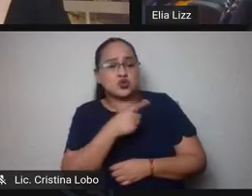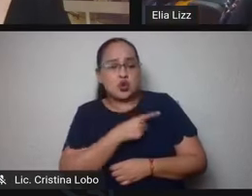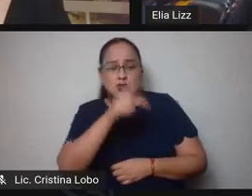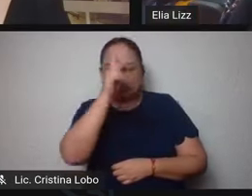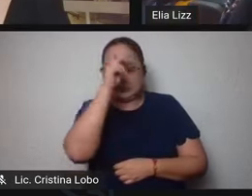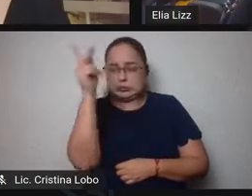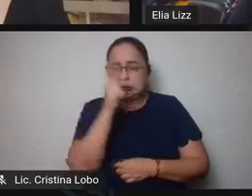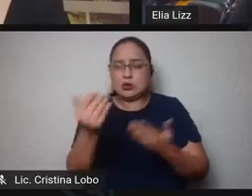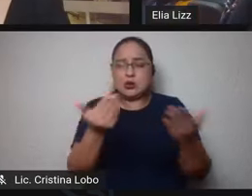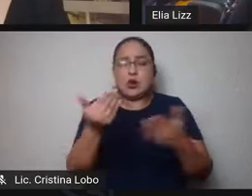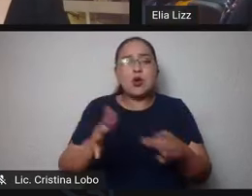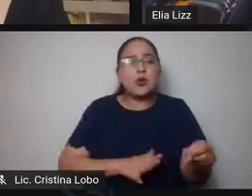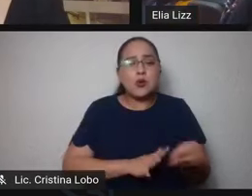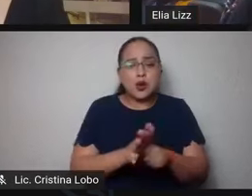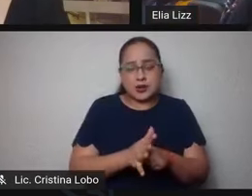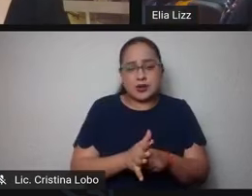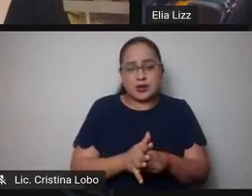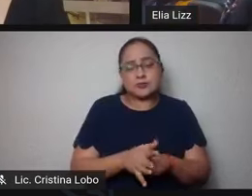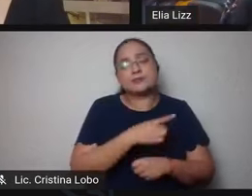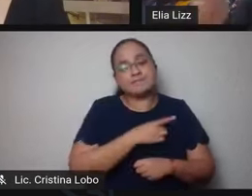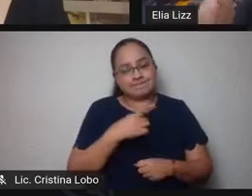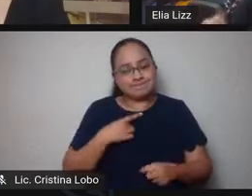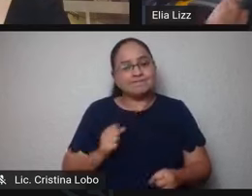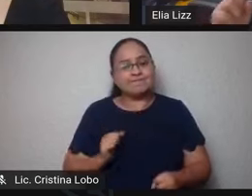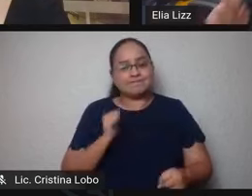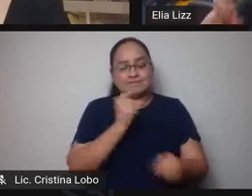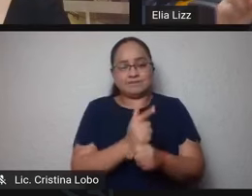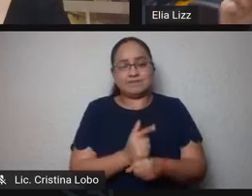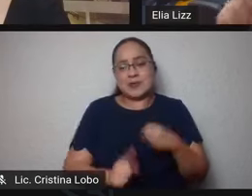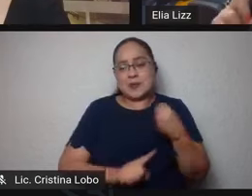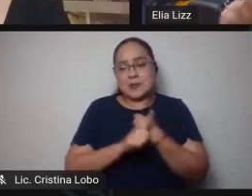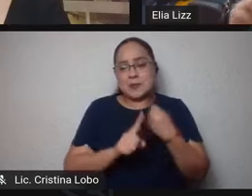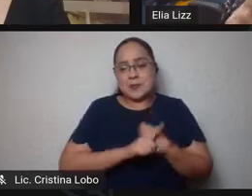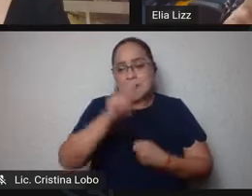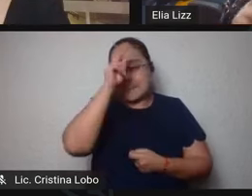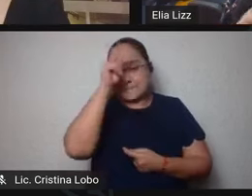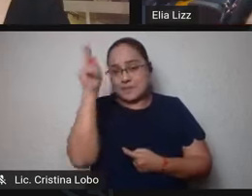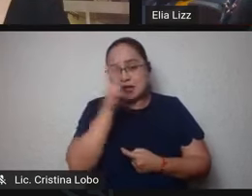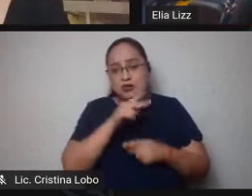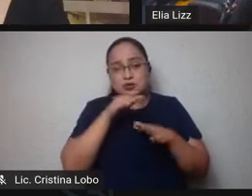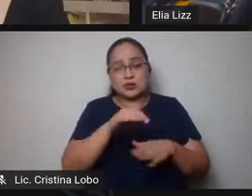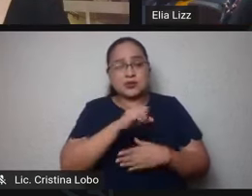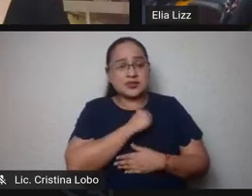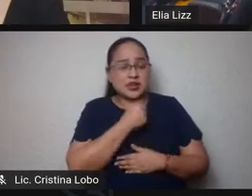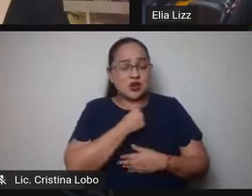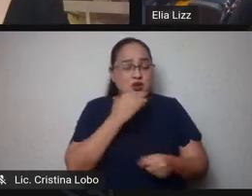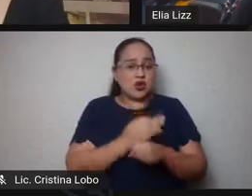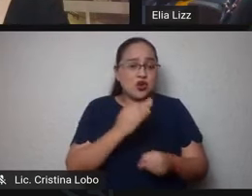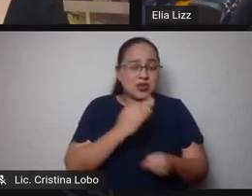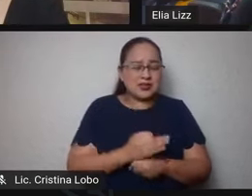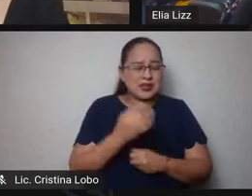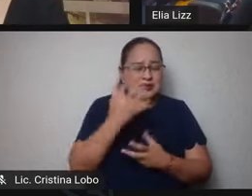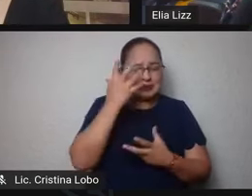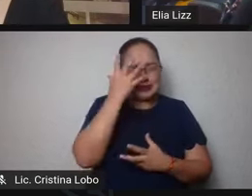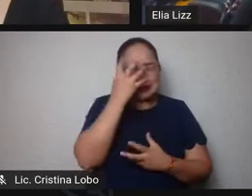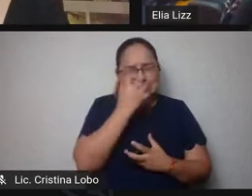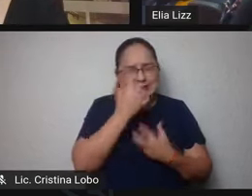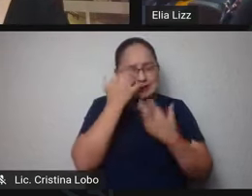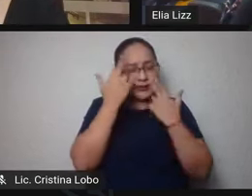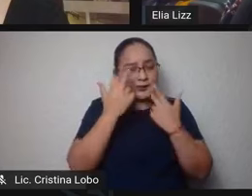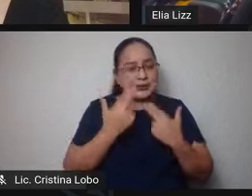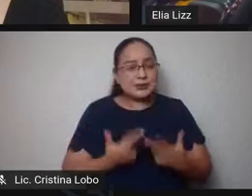tener y bien identificado que uno de los problemas de salud que se están presentando es la depresión. No nada más la